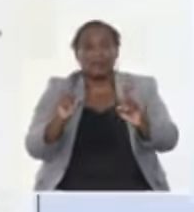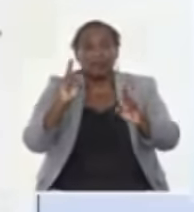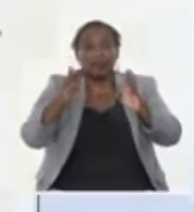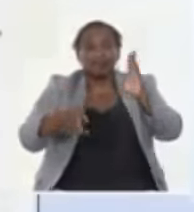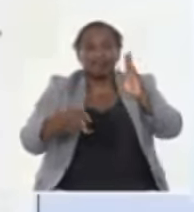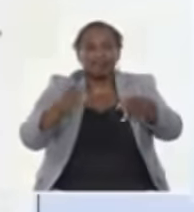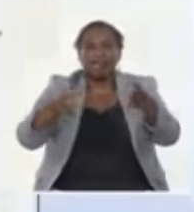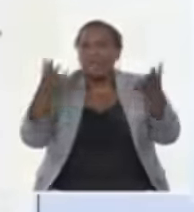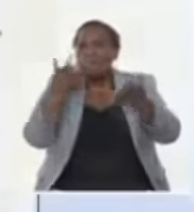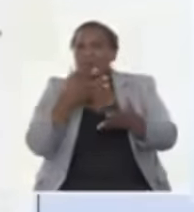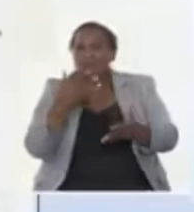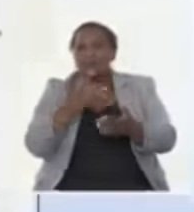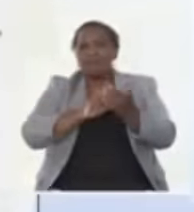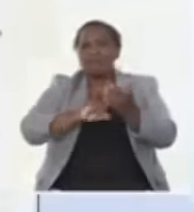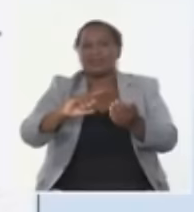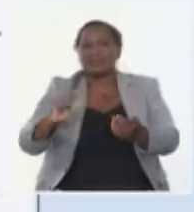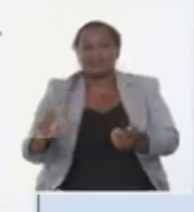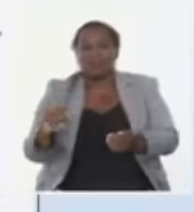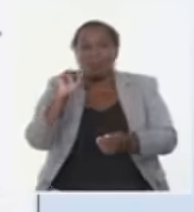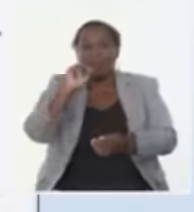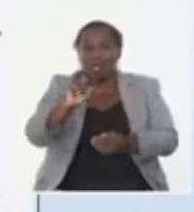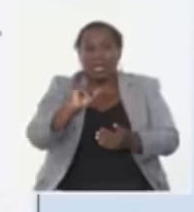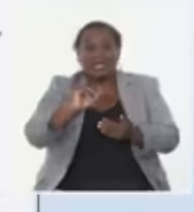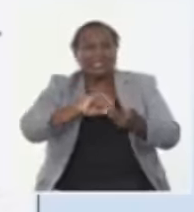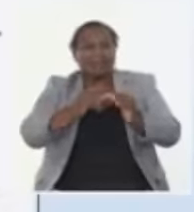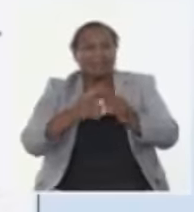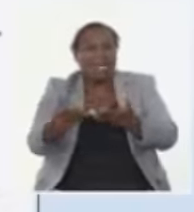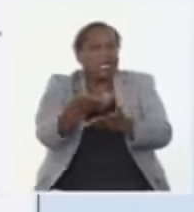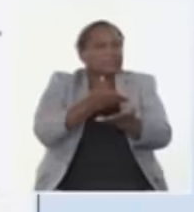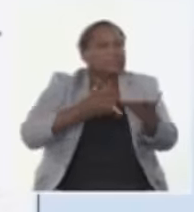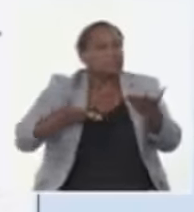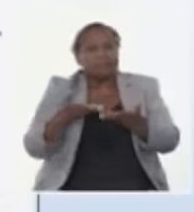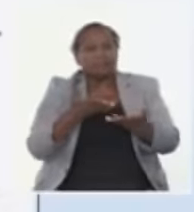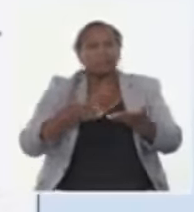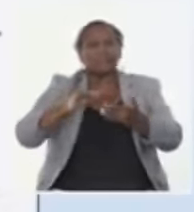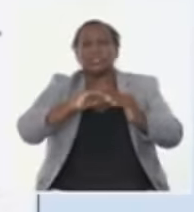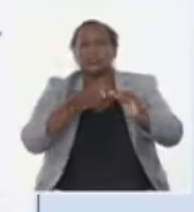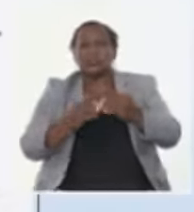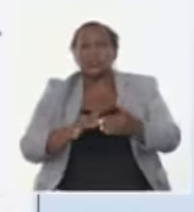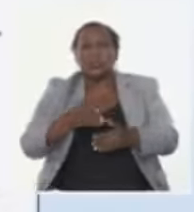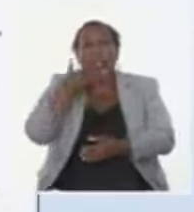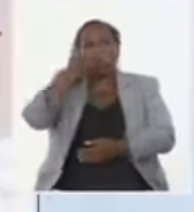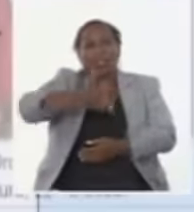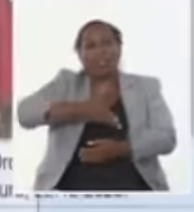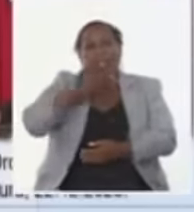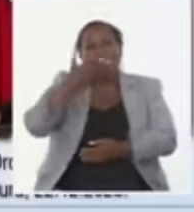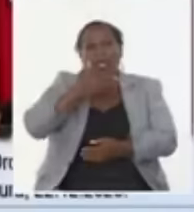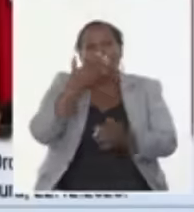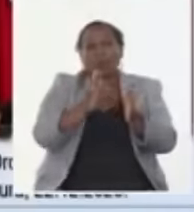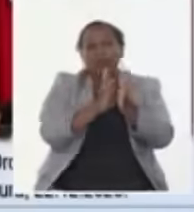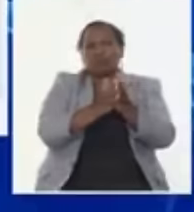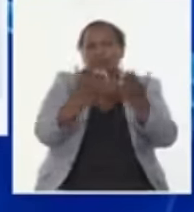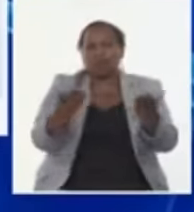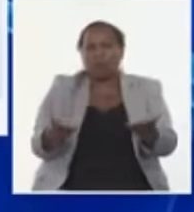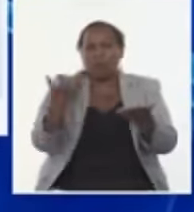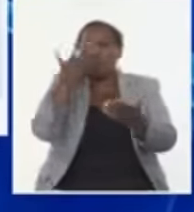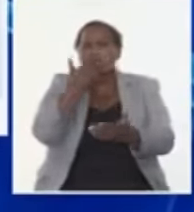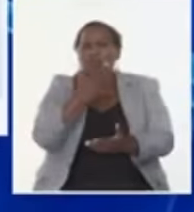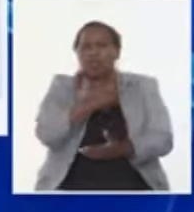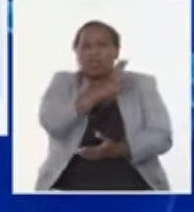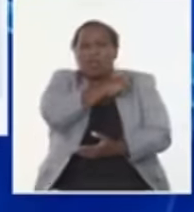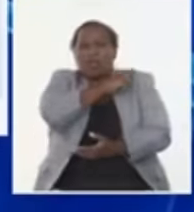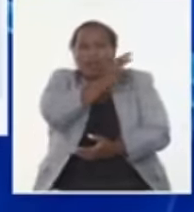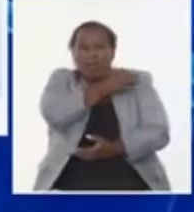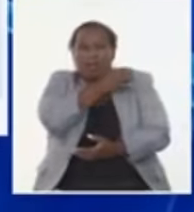partido, donde se desarrolló el debate y discusión de los discursos pronunciados por el general de ejército en